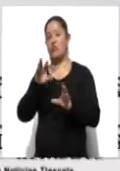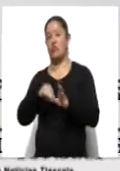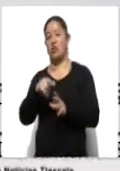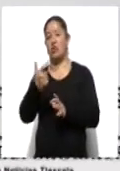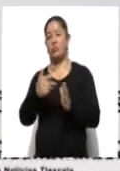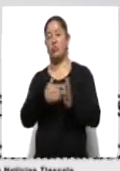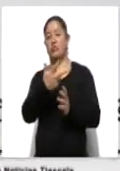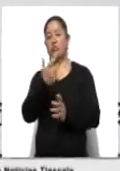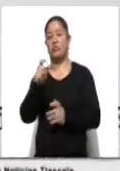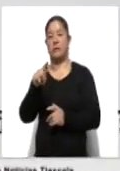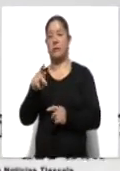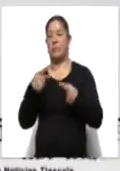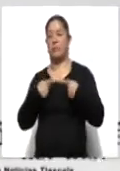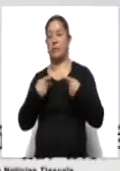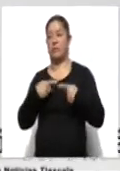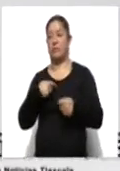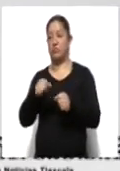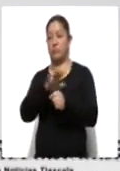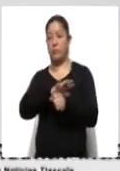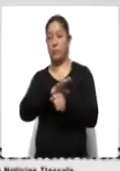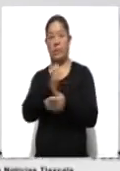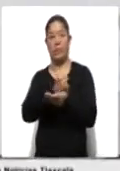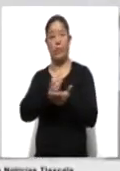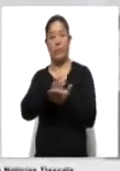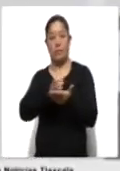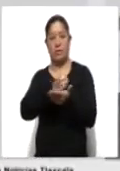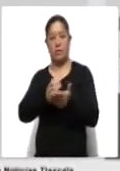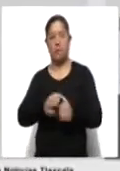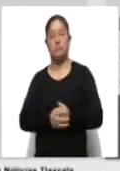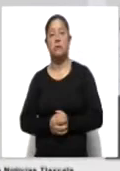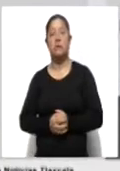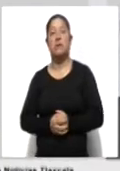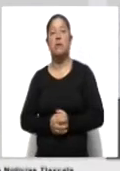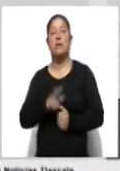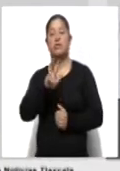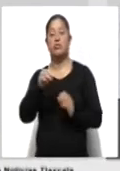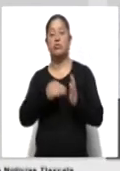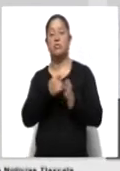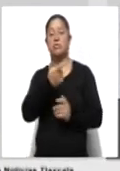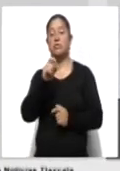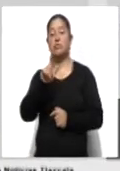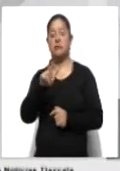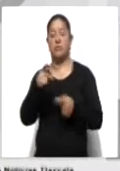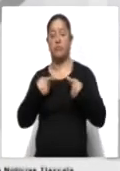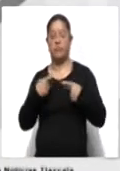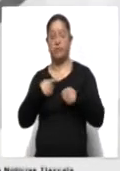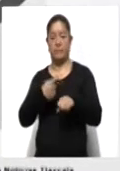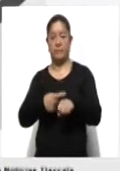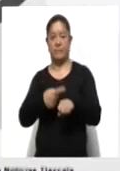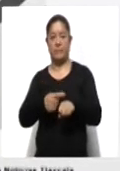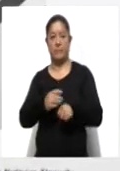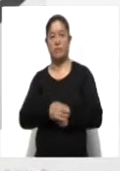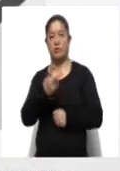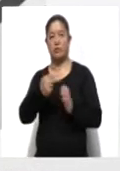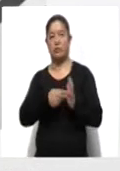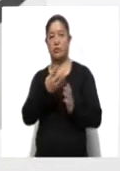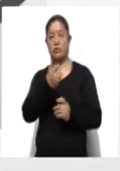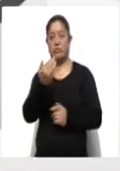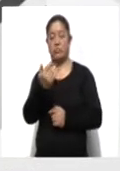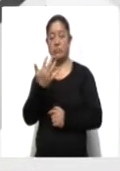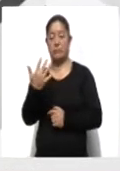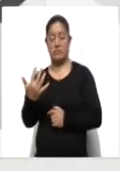registra 12.870 personas recuperadas, 18.117 casos positivos y